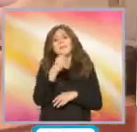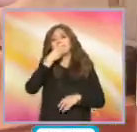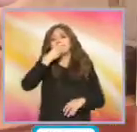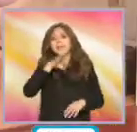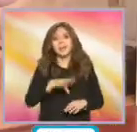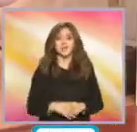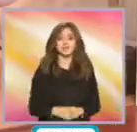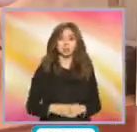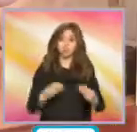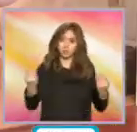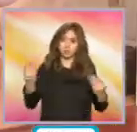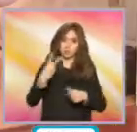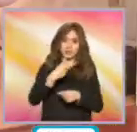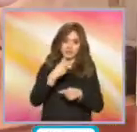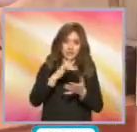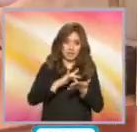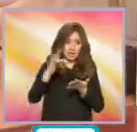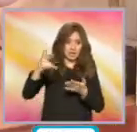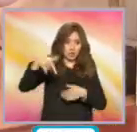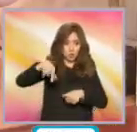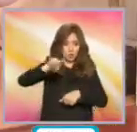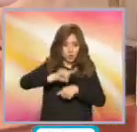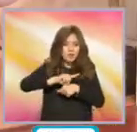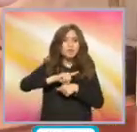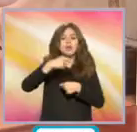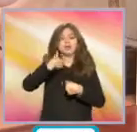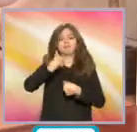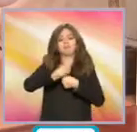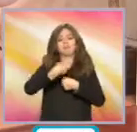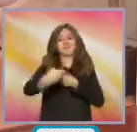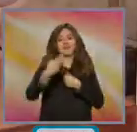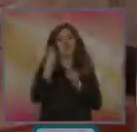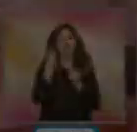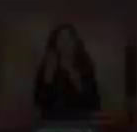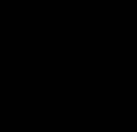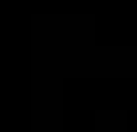Maravilla. invitación. No, Les pues deseamos ojalá mucho que nos éxito. acompañen. Seguramente. Muchas gracias. Gracias. Que seguramente así lo será.